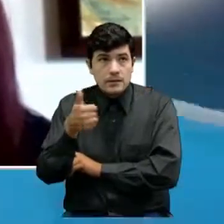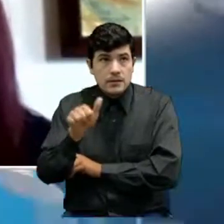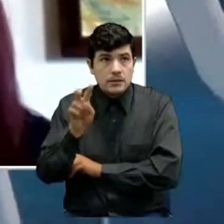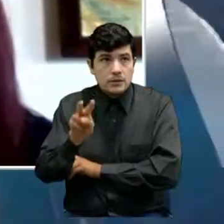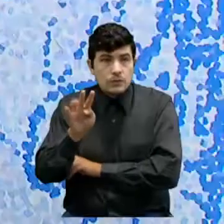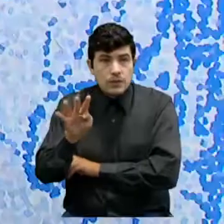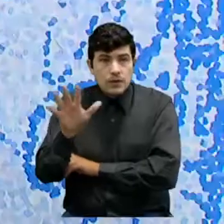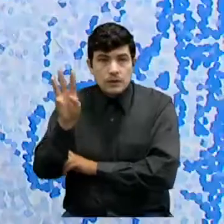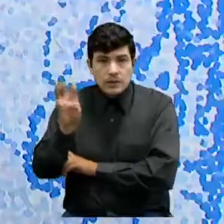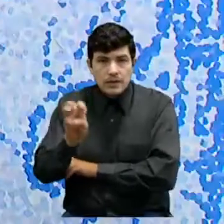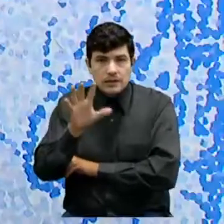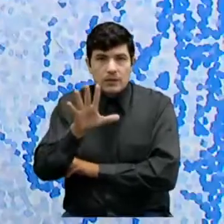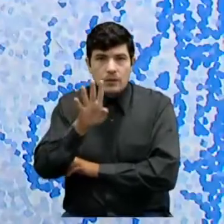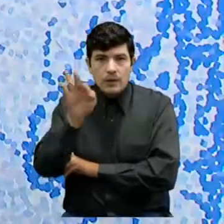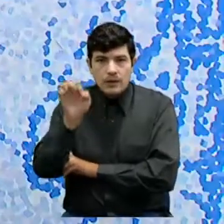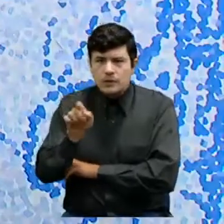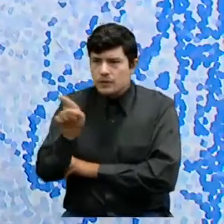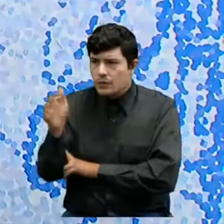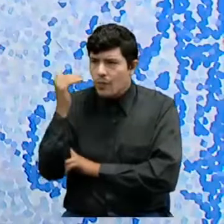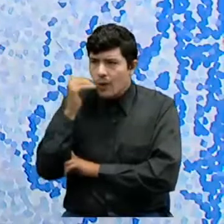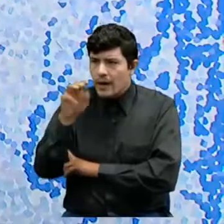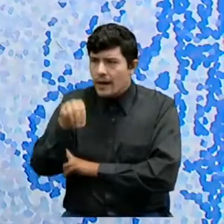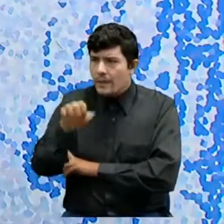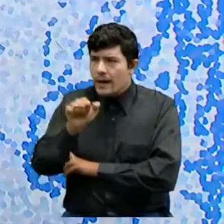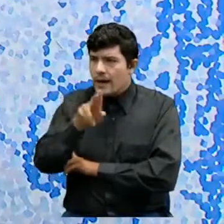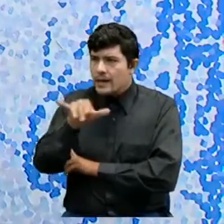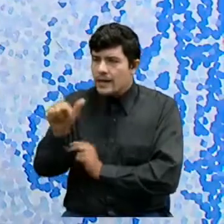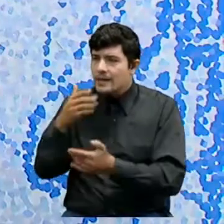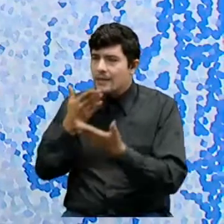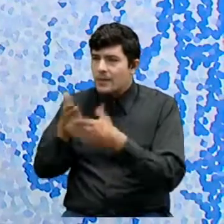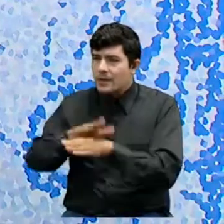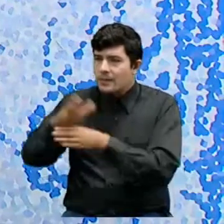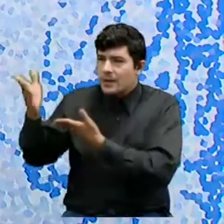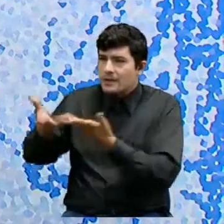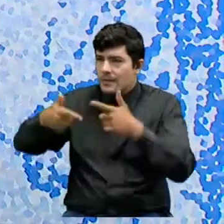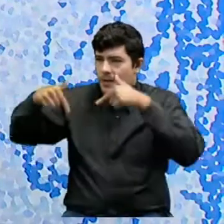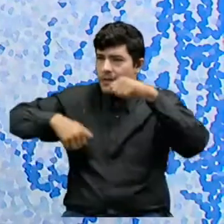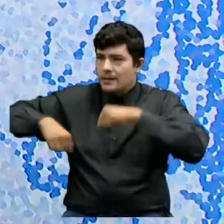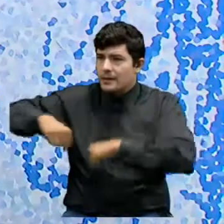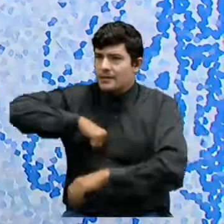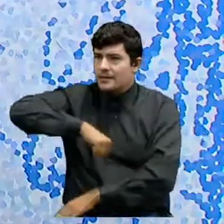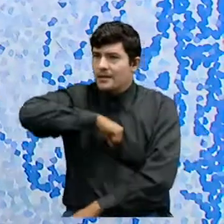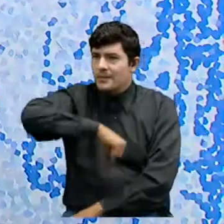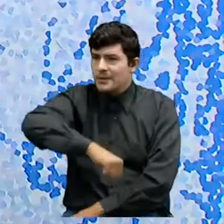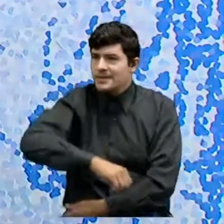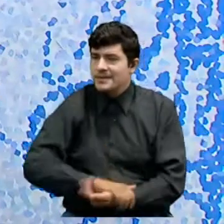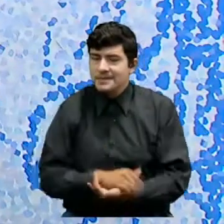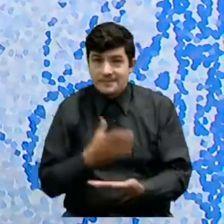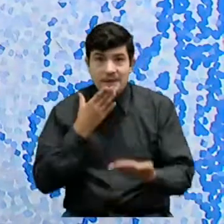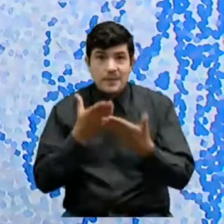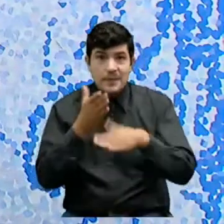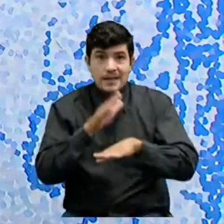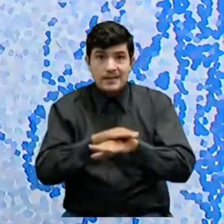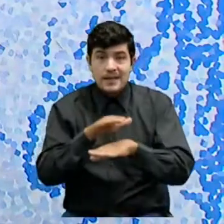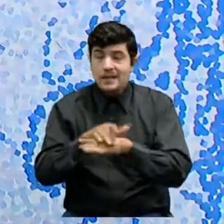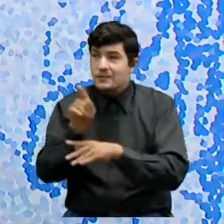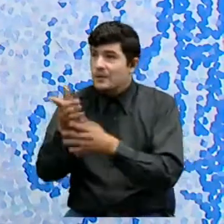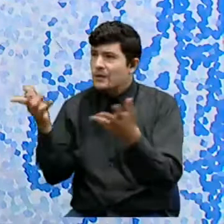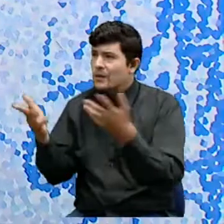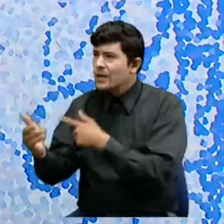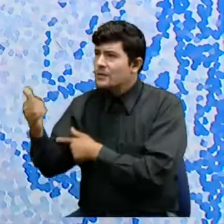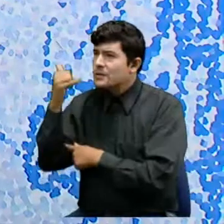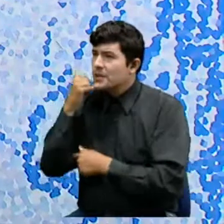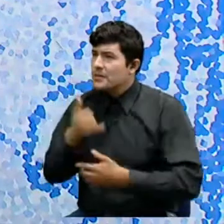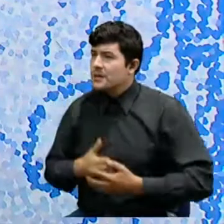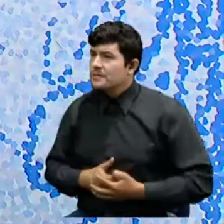310-245-8548 son nuestras líneas. Doña María, muy buenas tardes y bienvenida a Tú en Derecho. Buenas tardes. Doña María, ¿de qué sector del